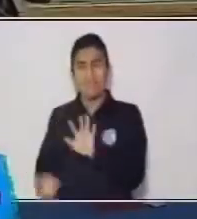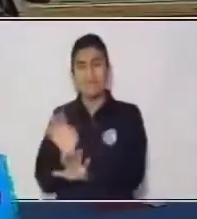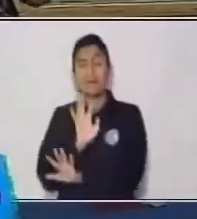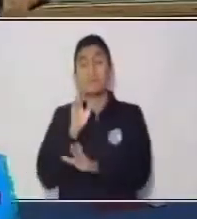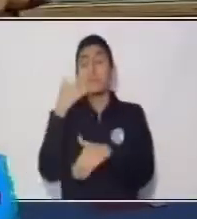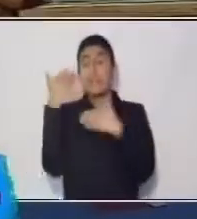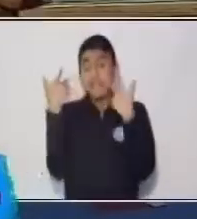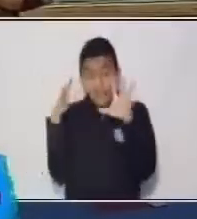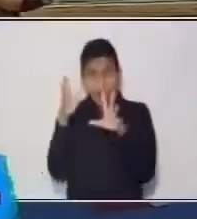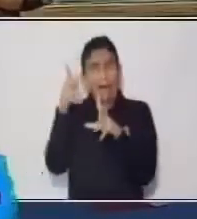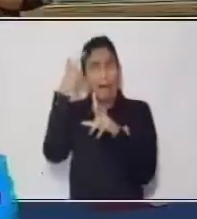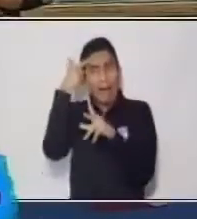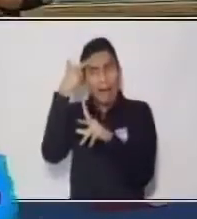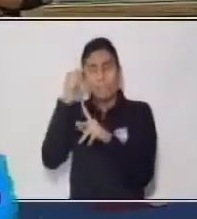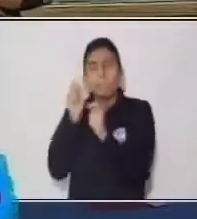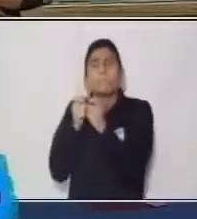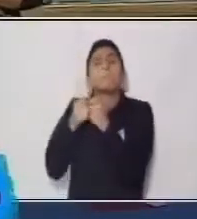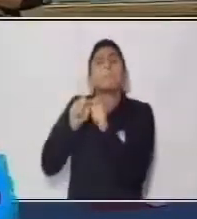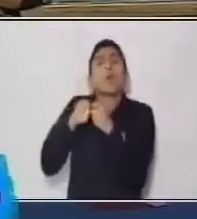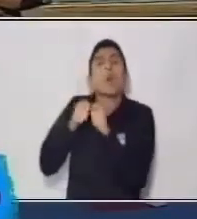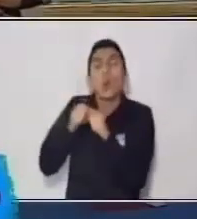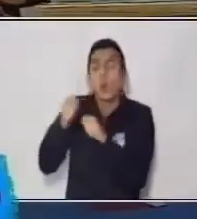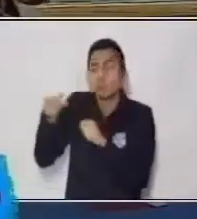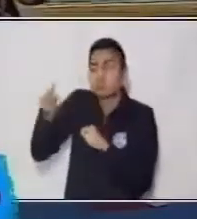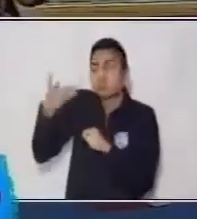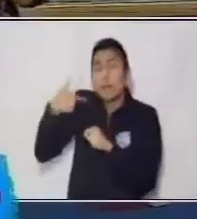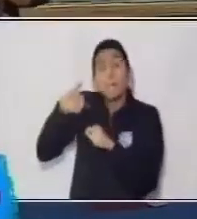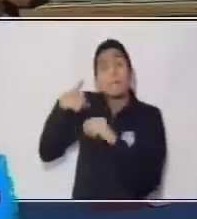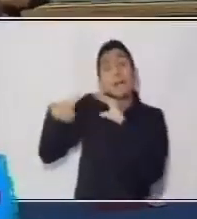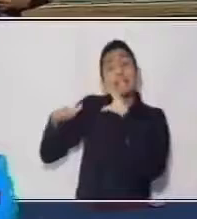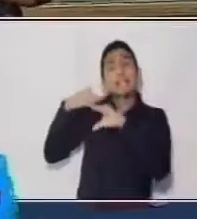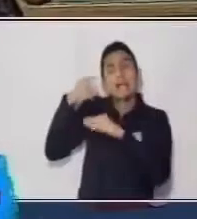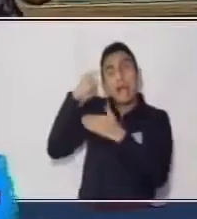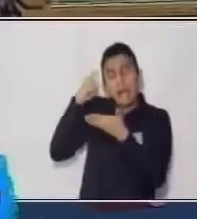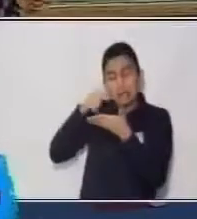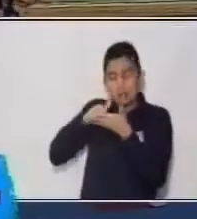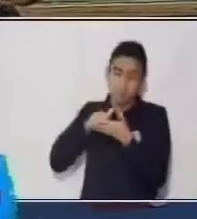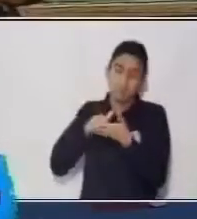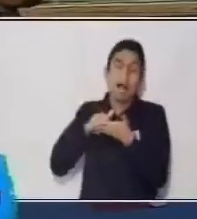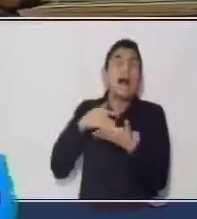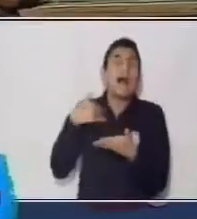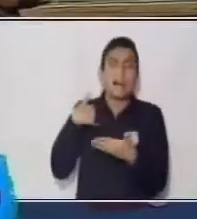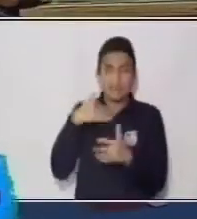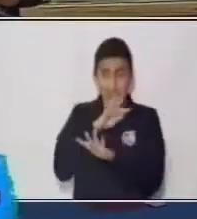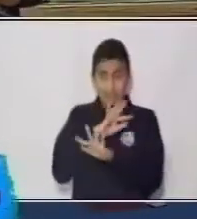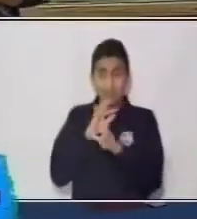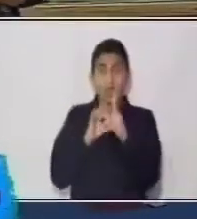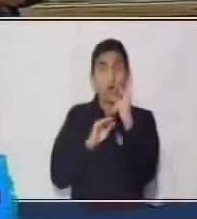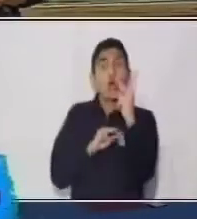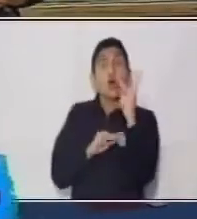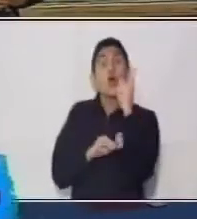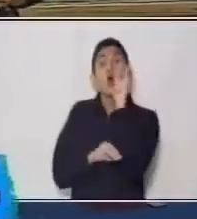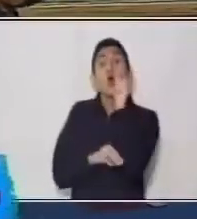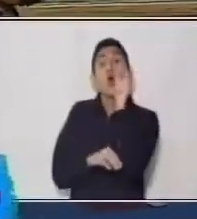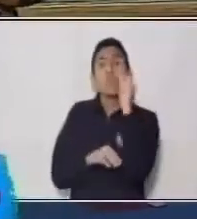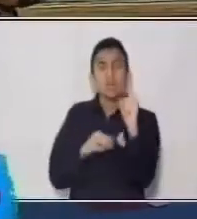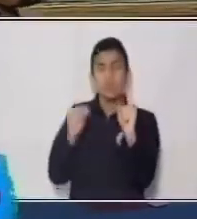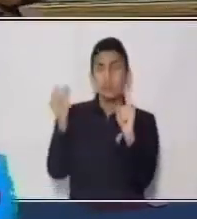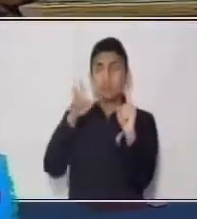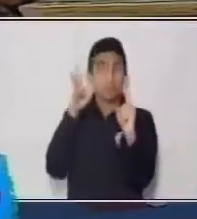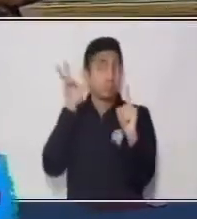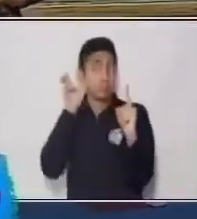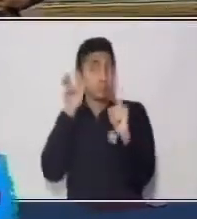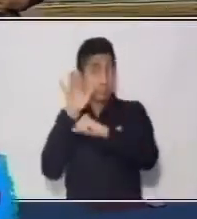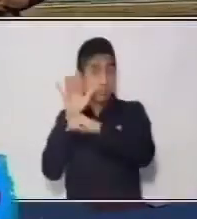entonces le pudo dar el mensaje a Unampuich Balanqué y ellos entonces regresaron a su casa para ir a jugar a